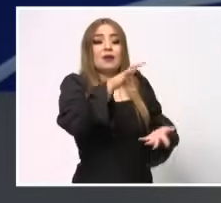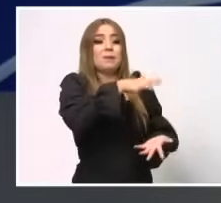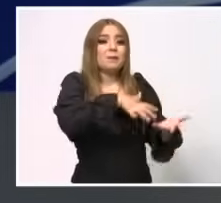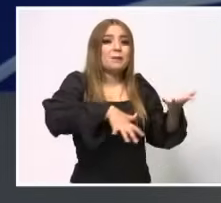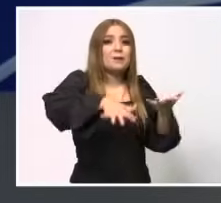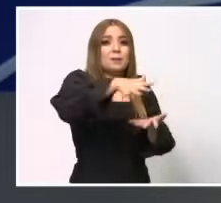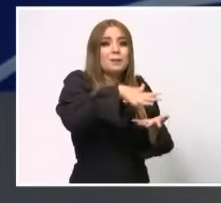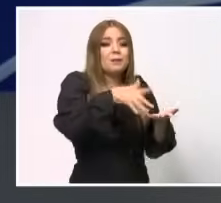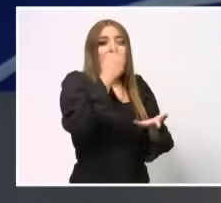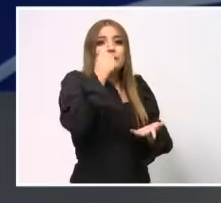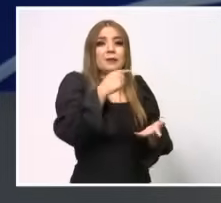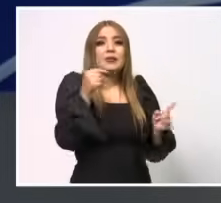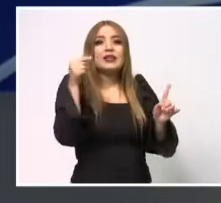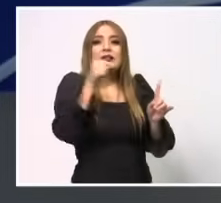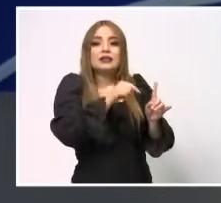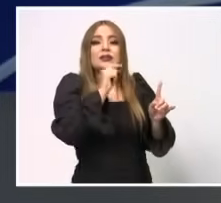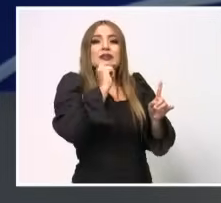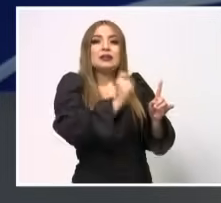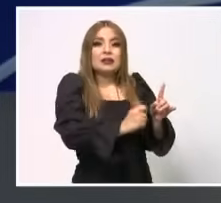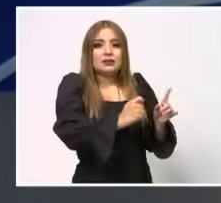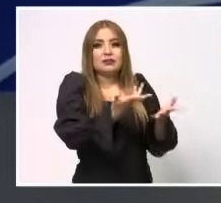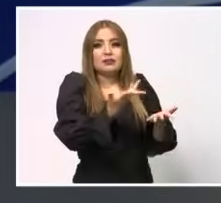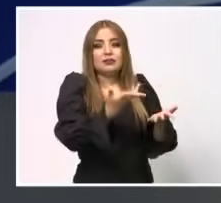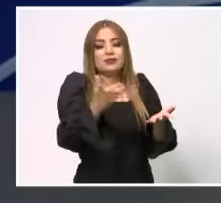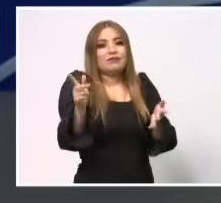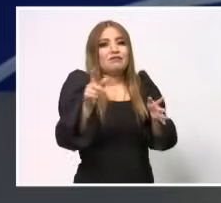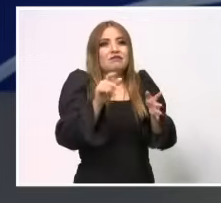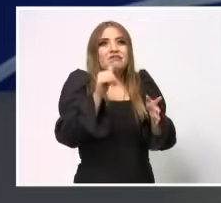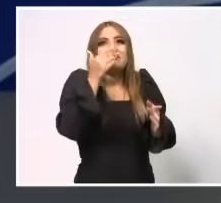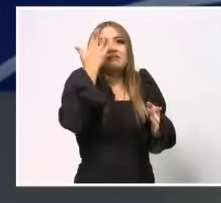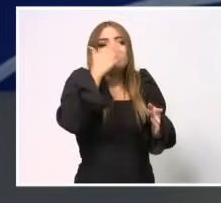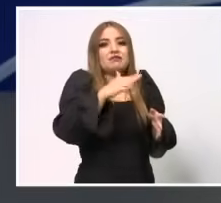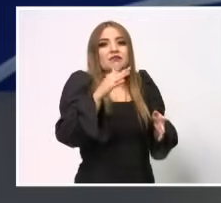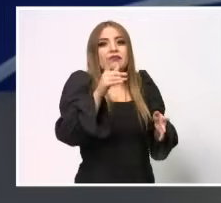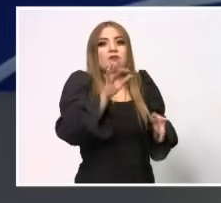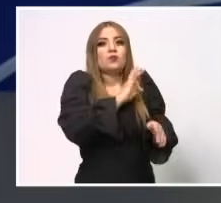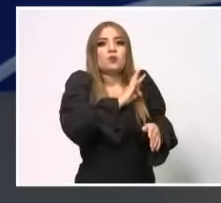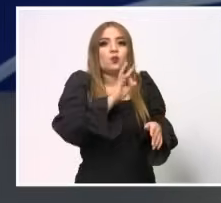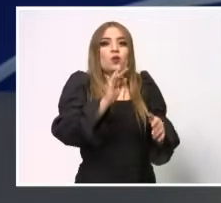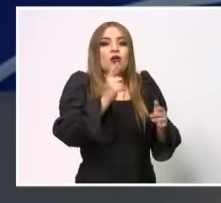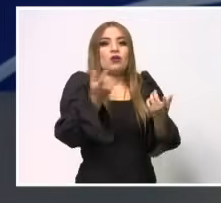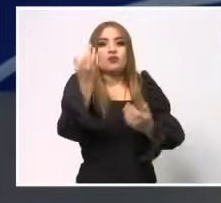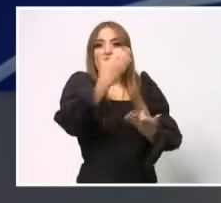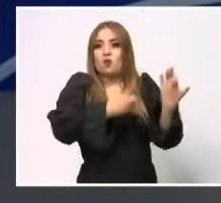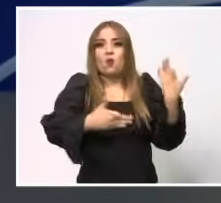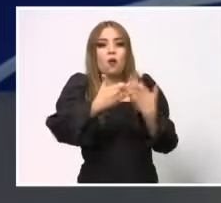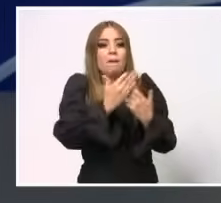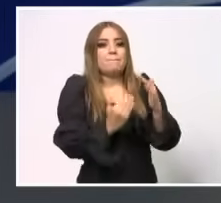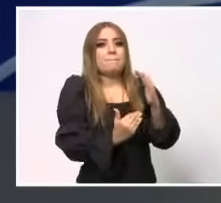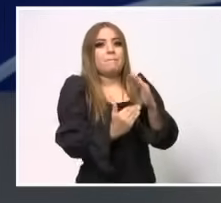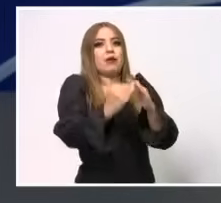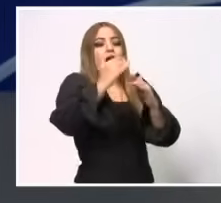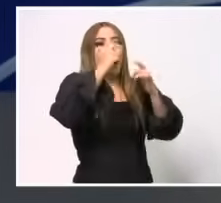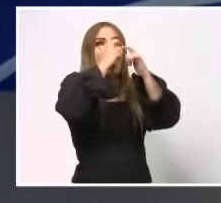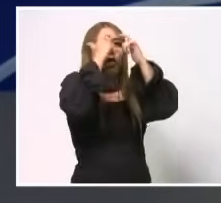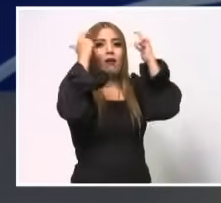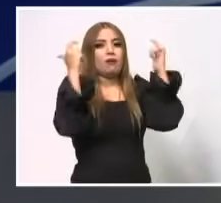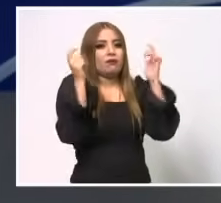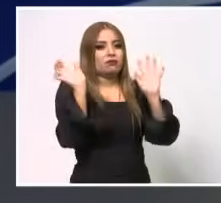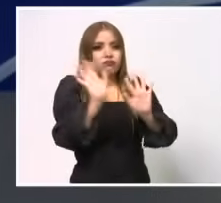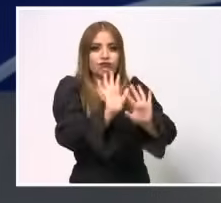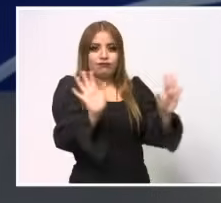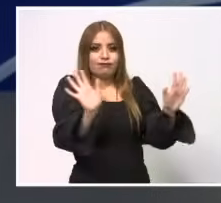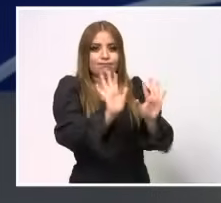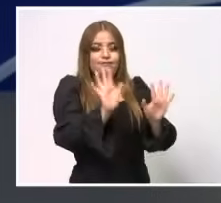para alguna situación que en cualquier momento nos puede rebasar a todo y a todos y eso puede